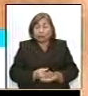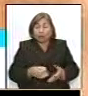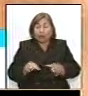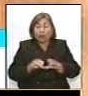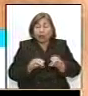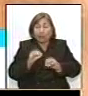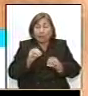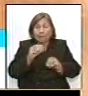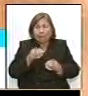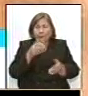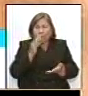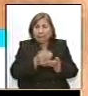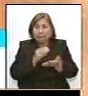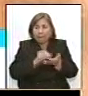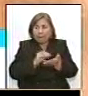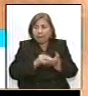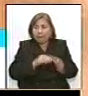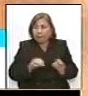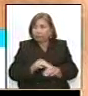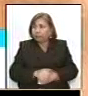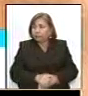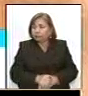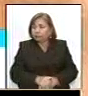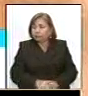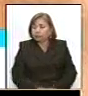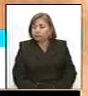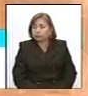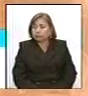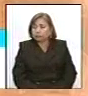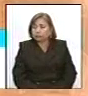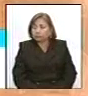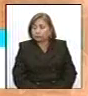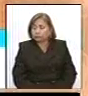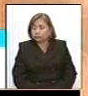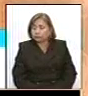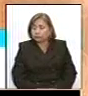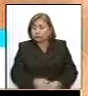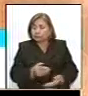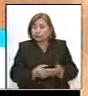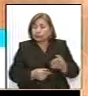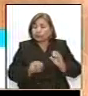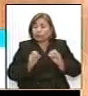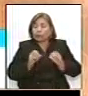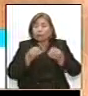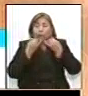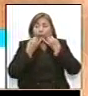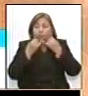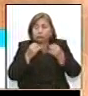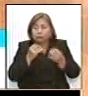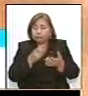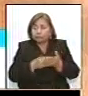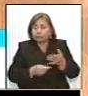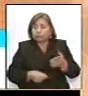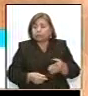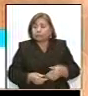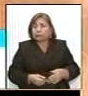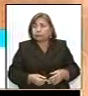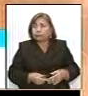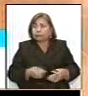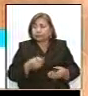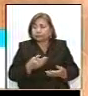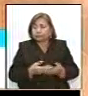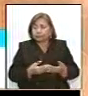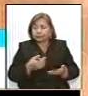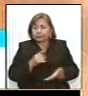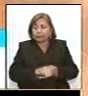haciendo los match correspondientes y rectificando su informe anterior, dando la información correspondiente antes